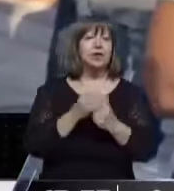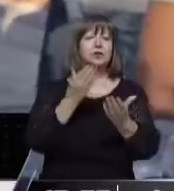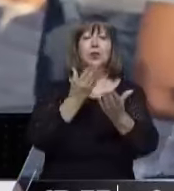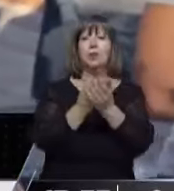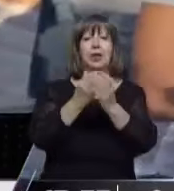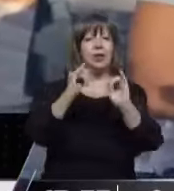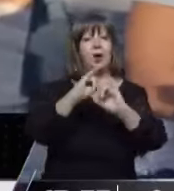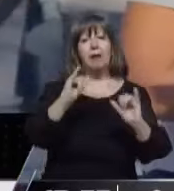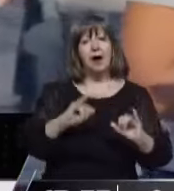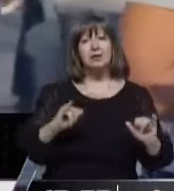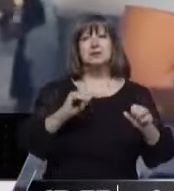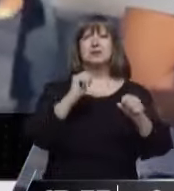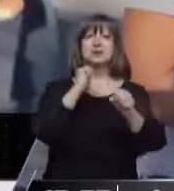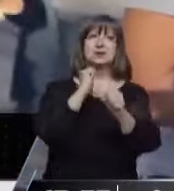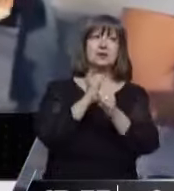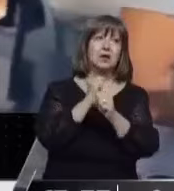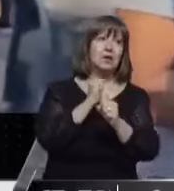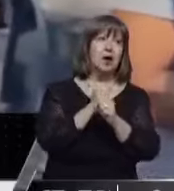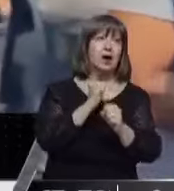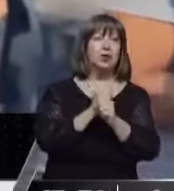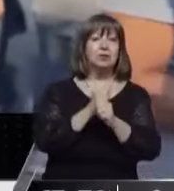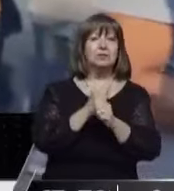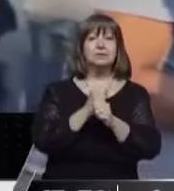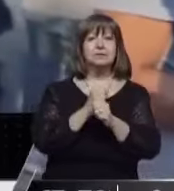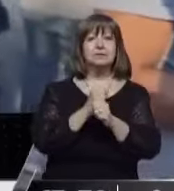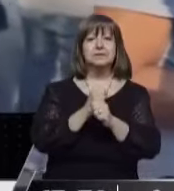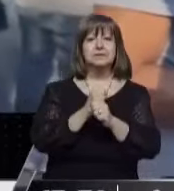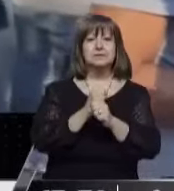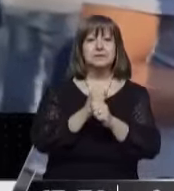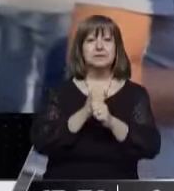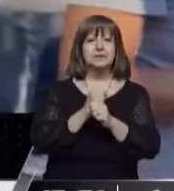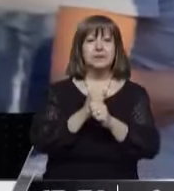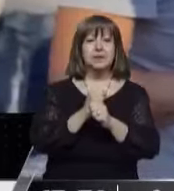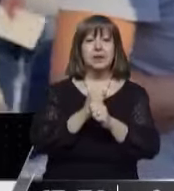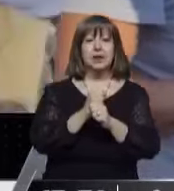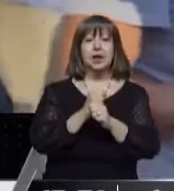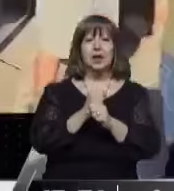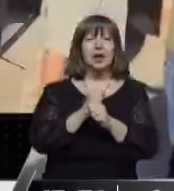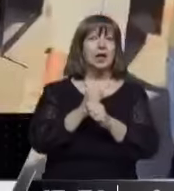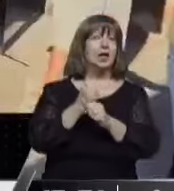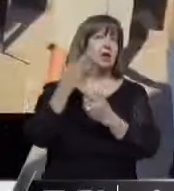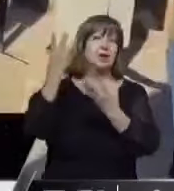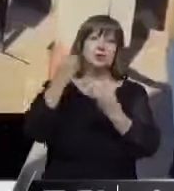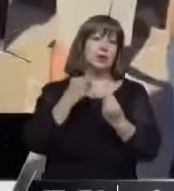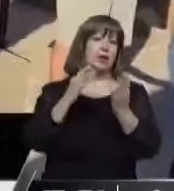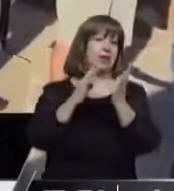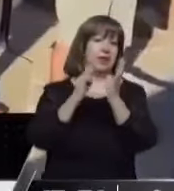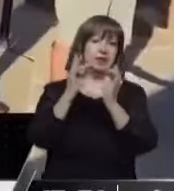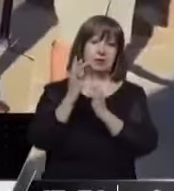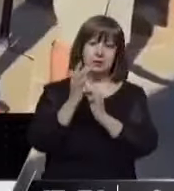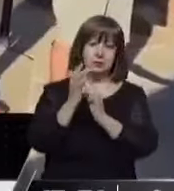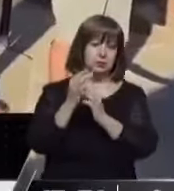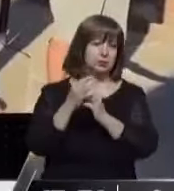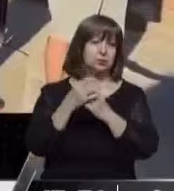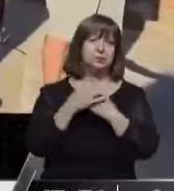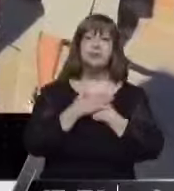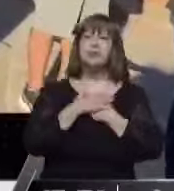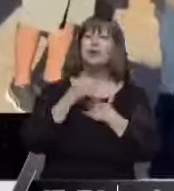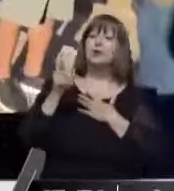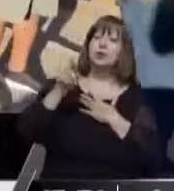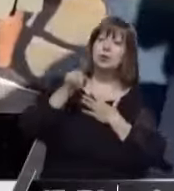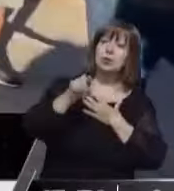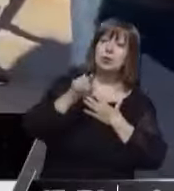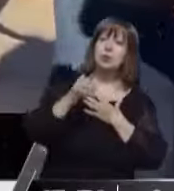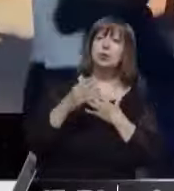paz, trabajo y bueno, la obsesión de Cristo de todo. Caballeros, pedir, agradecer, un